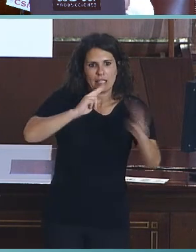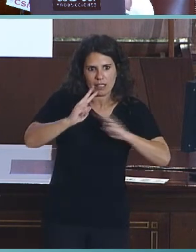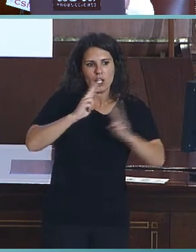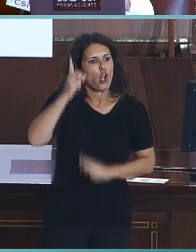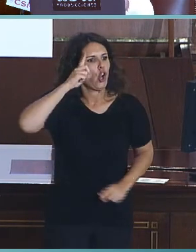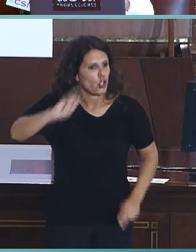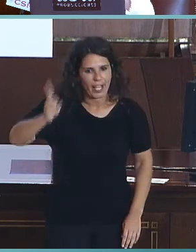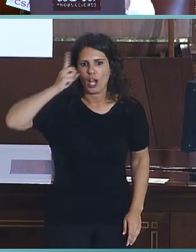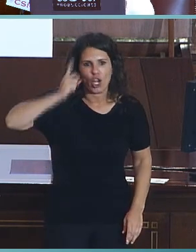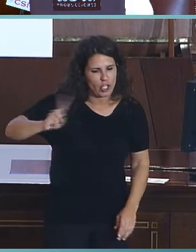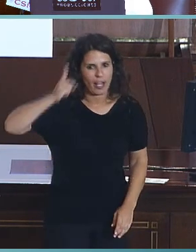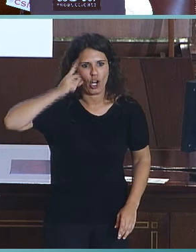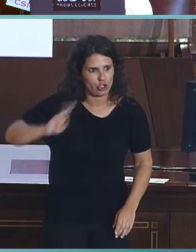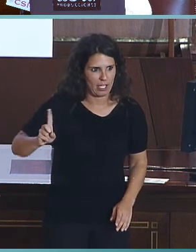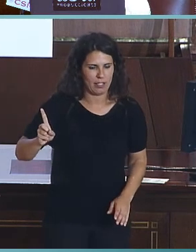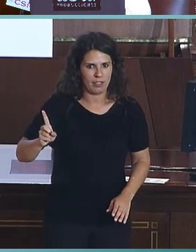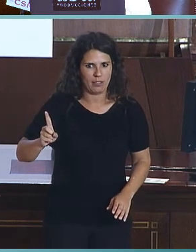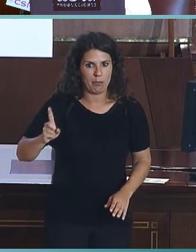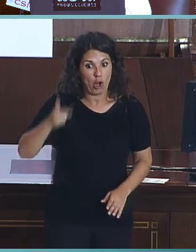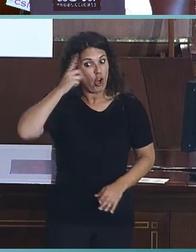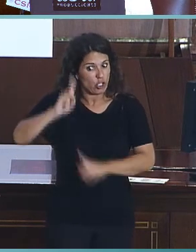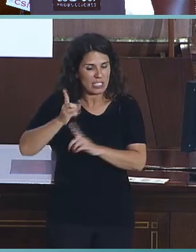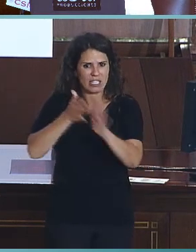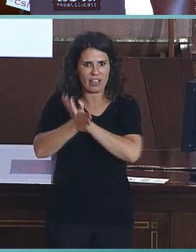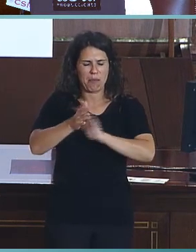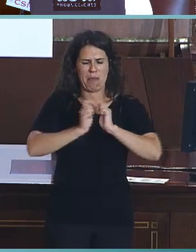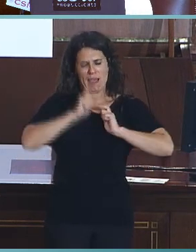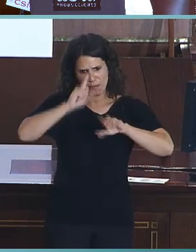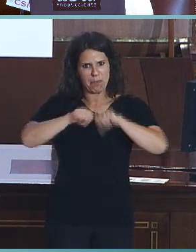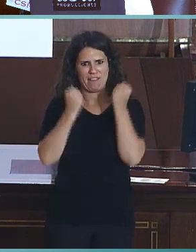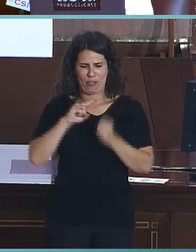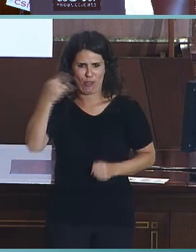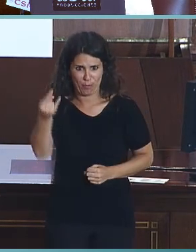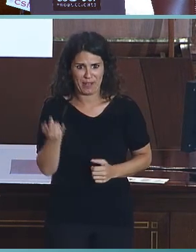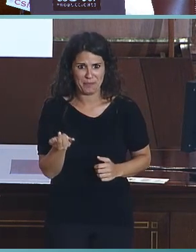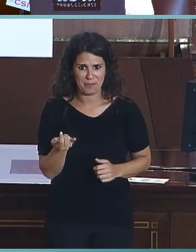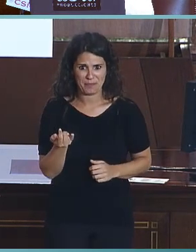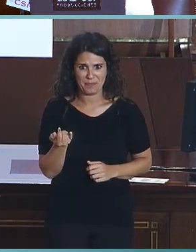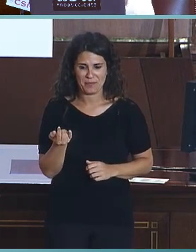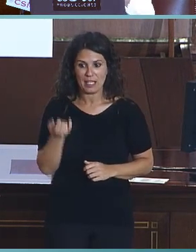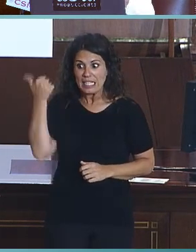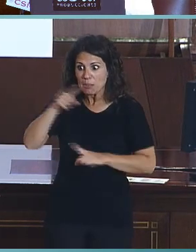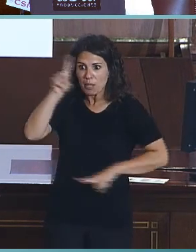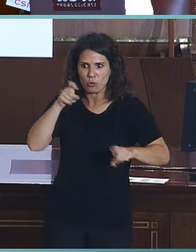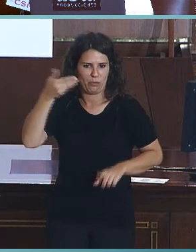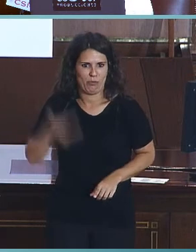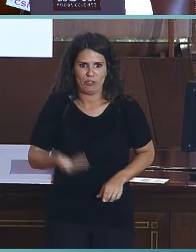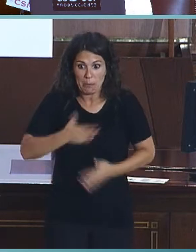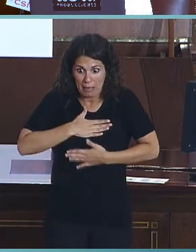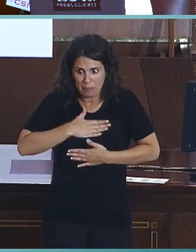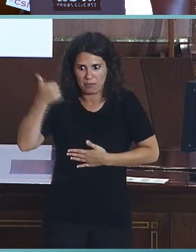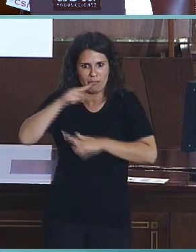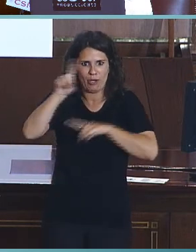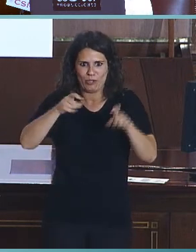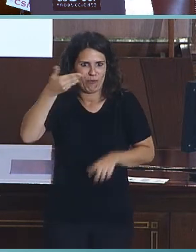cual todavía nos desequilibra más si cabe. Bien, esta pregunta yo creo que es crucial, yo la considero muy